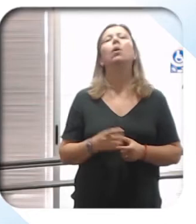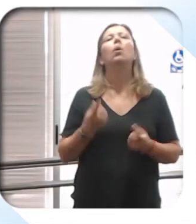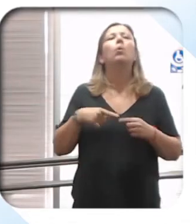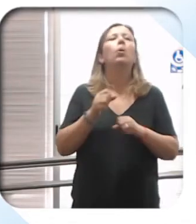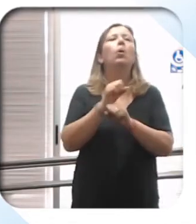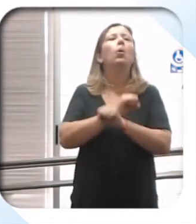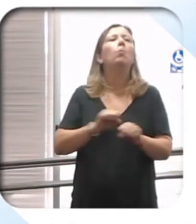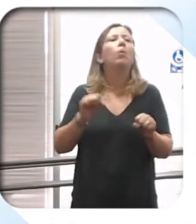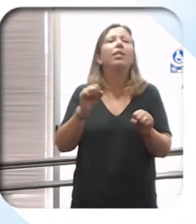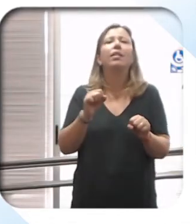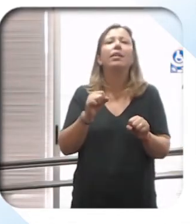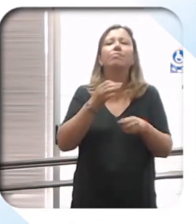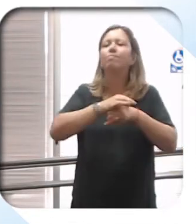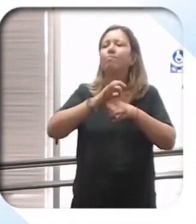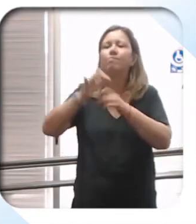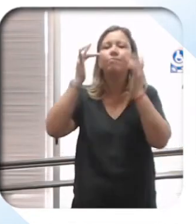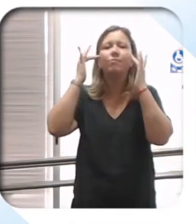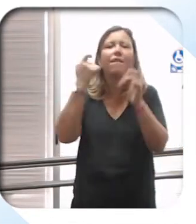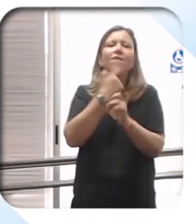imposible no educar.